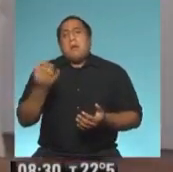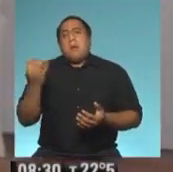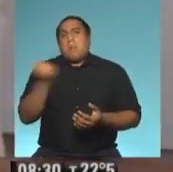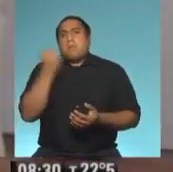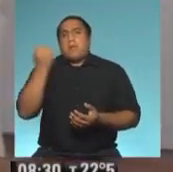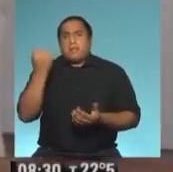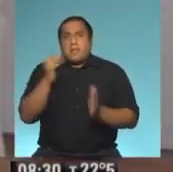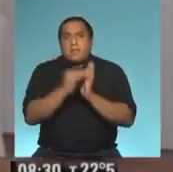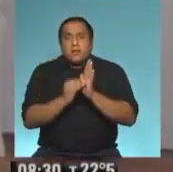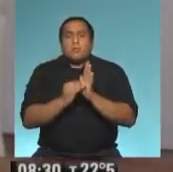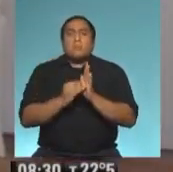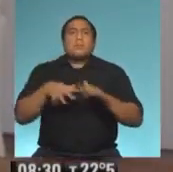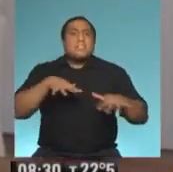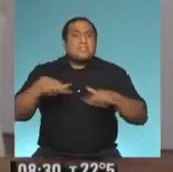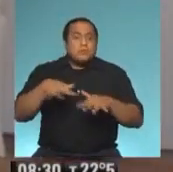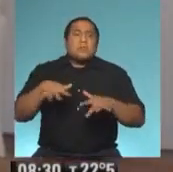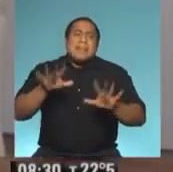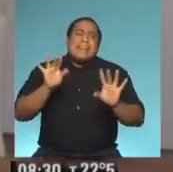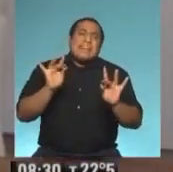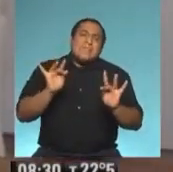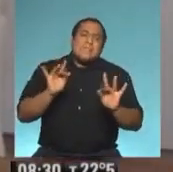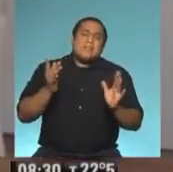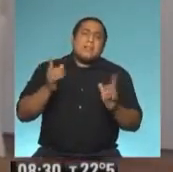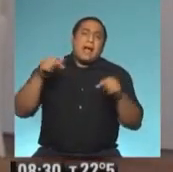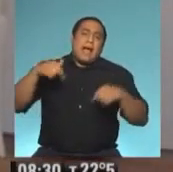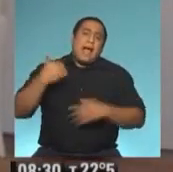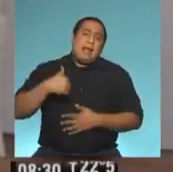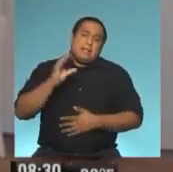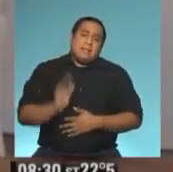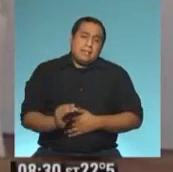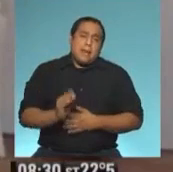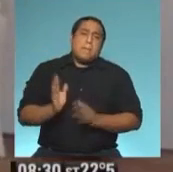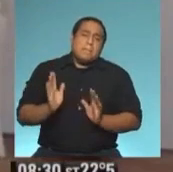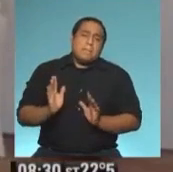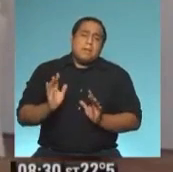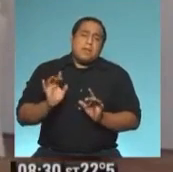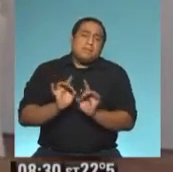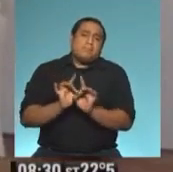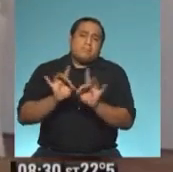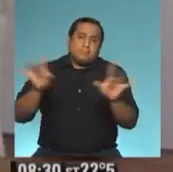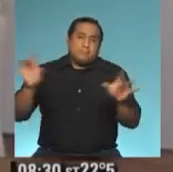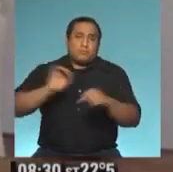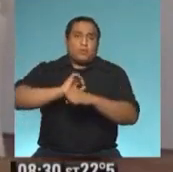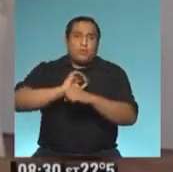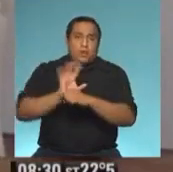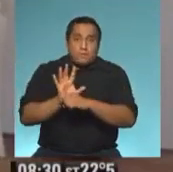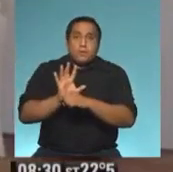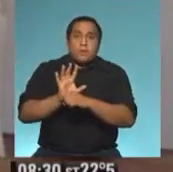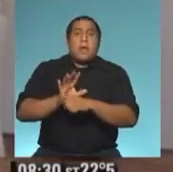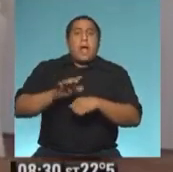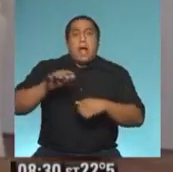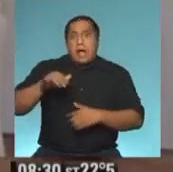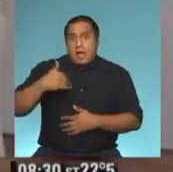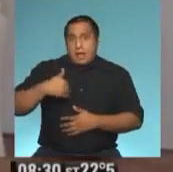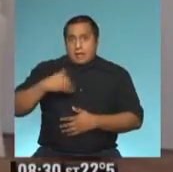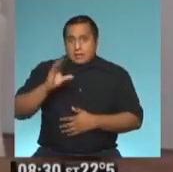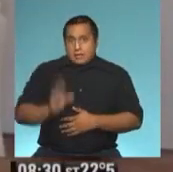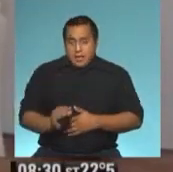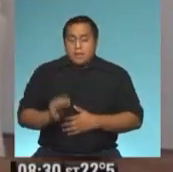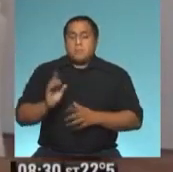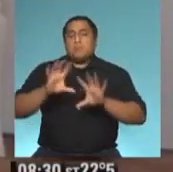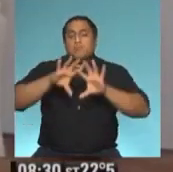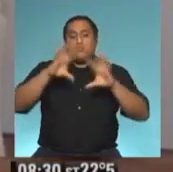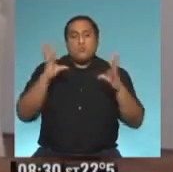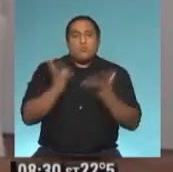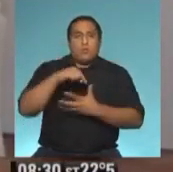situación que aún sigue siendo compleja, que vivimos en la Argentina y que tiene que ver con la pandemia, que la vivimos en nuestro país y que también la vivimos en el mundo. Por